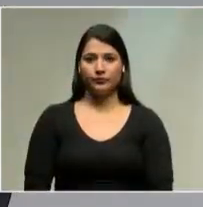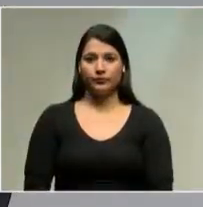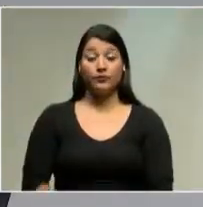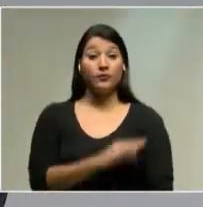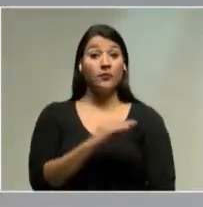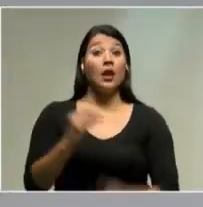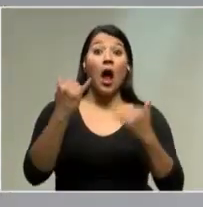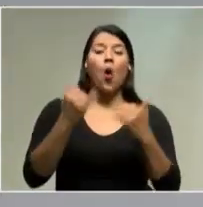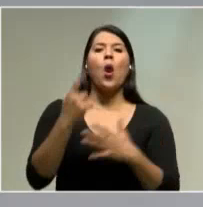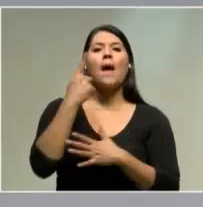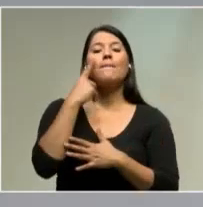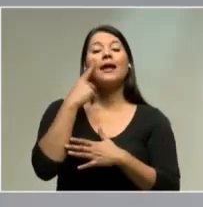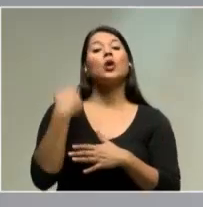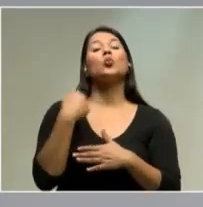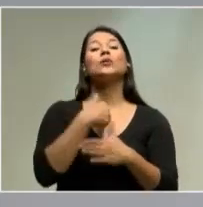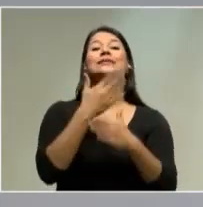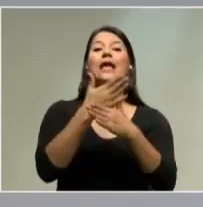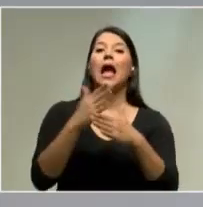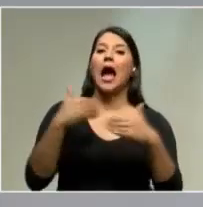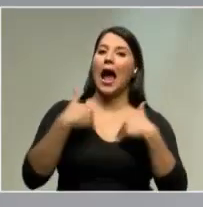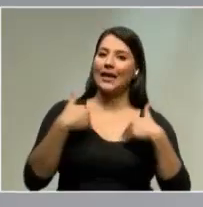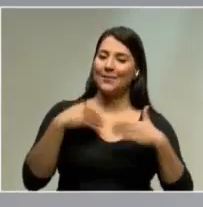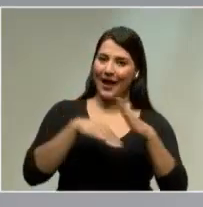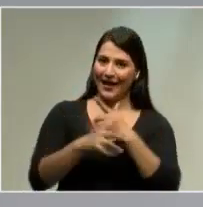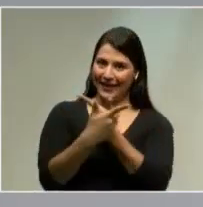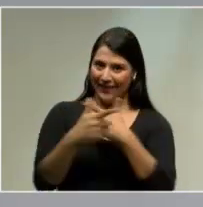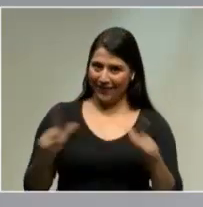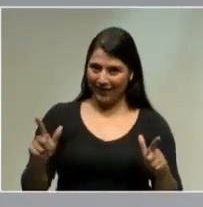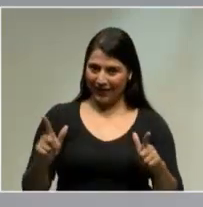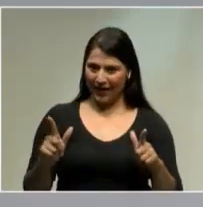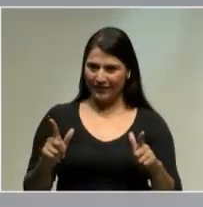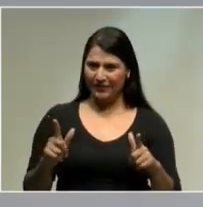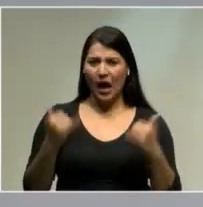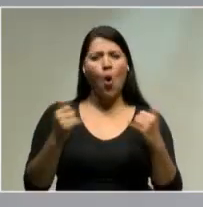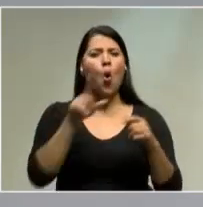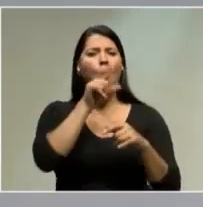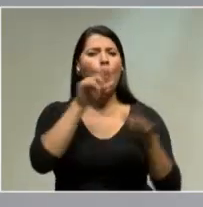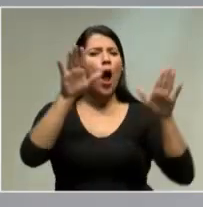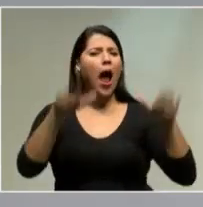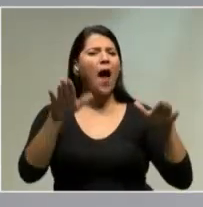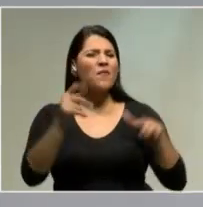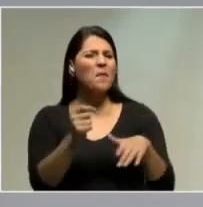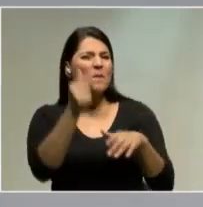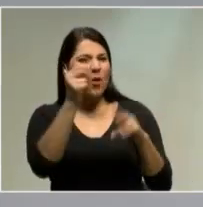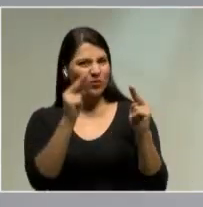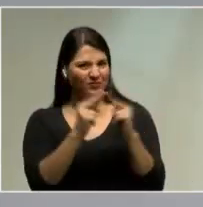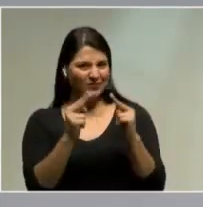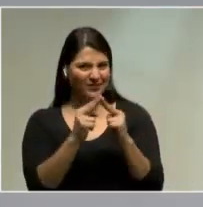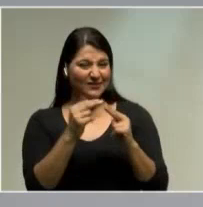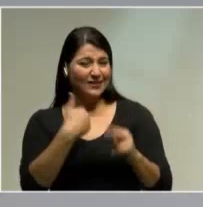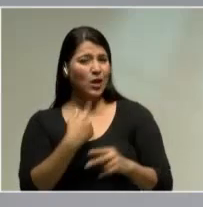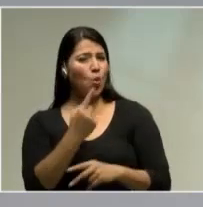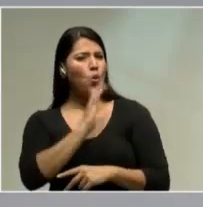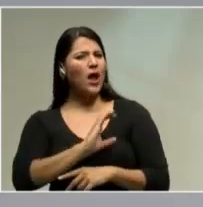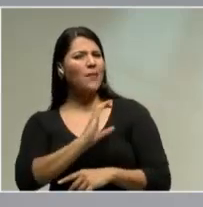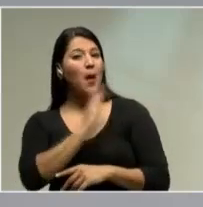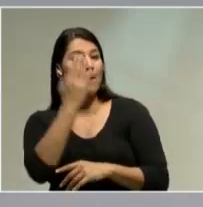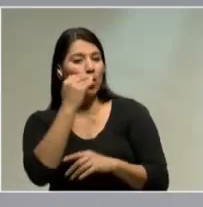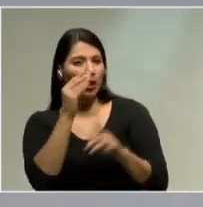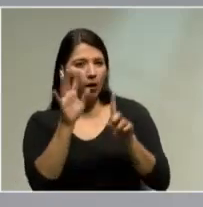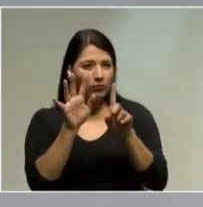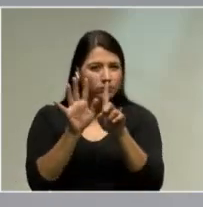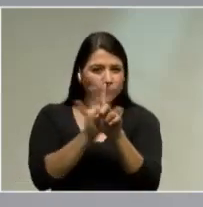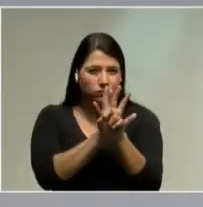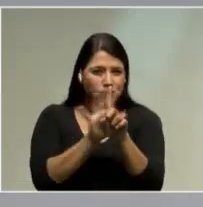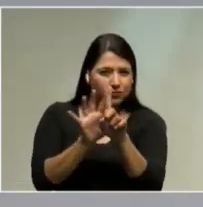Y ahora vamos a ver nuestra sección Animales en Libertad. Es una ave poco conocida, se caracteriza por camuflarse entre